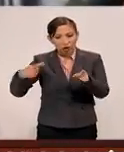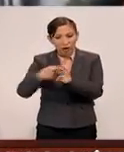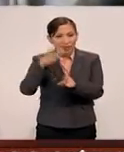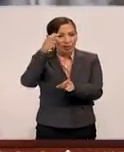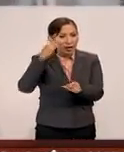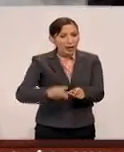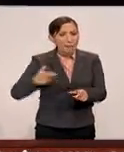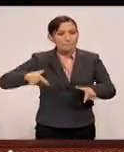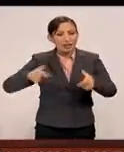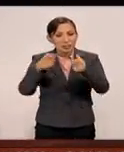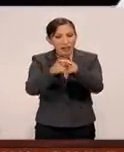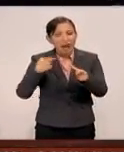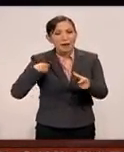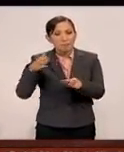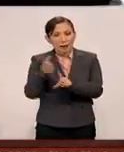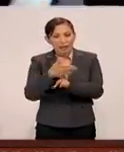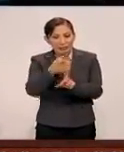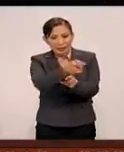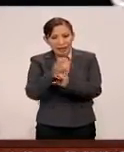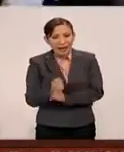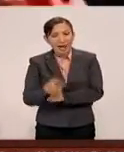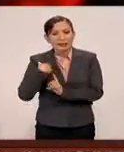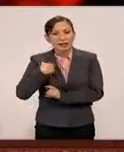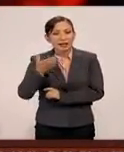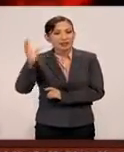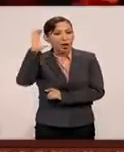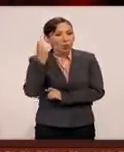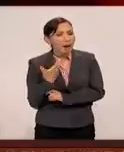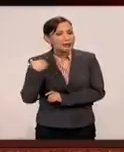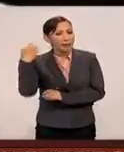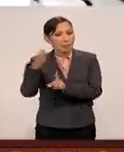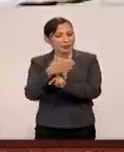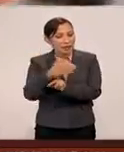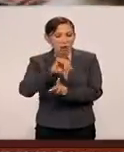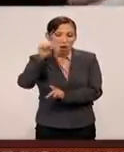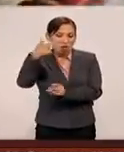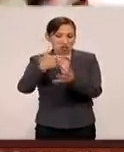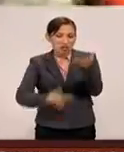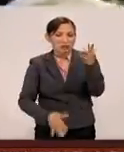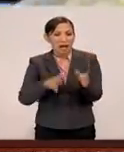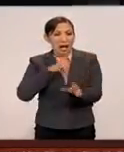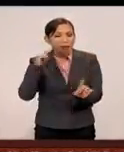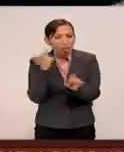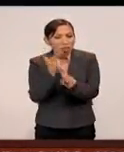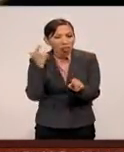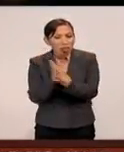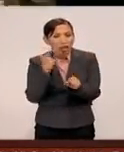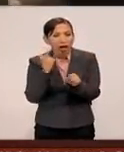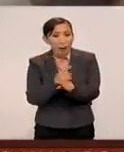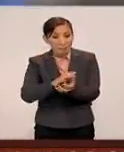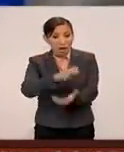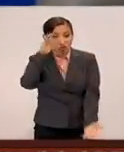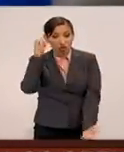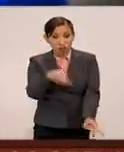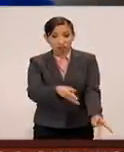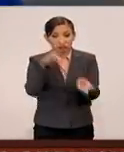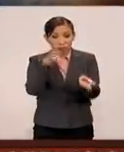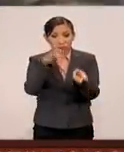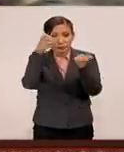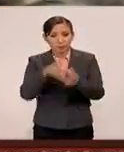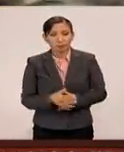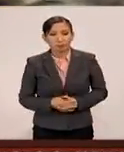Hidalgo, Pino Suárez, Valderas, Indios Verdes, Tacubaya y Pantitlán, entre otras, donde se ha detectado el mayor número de